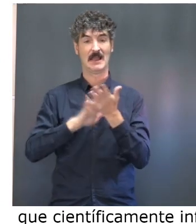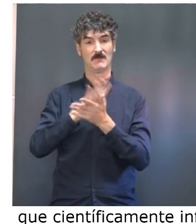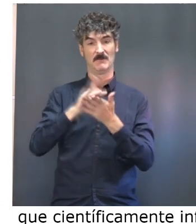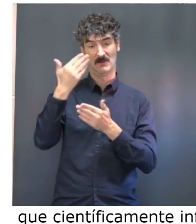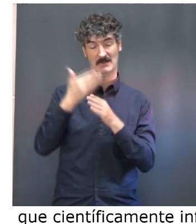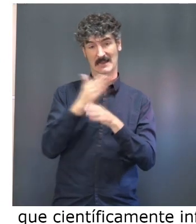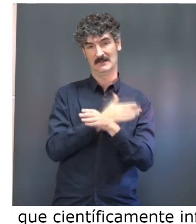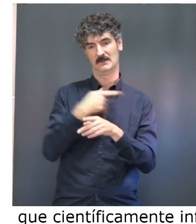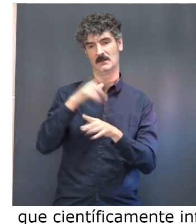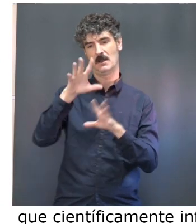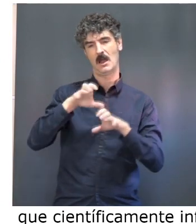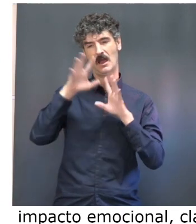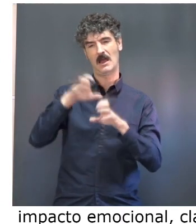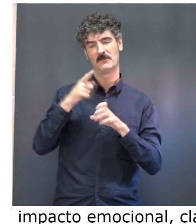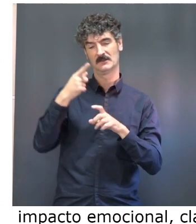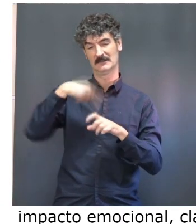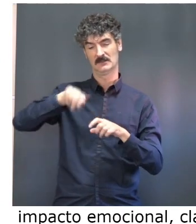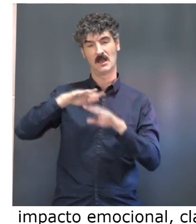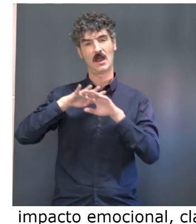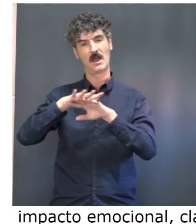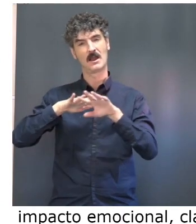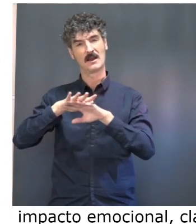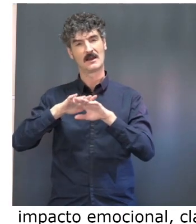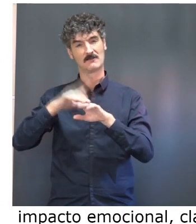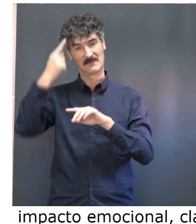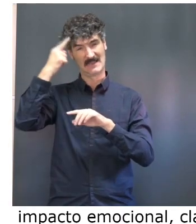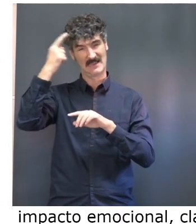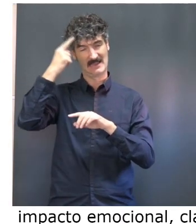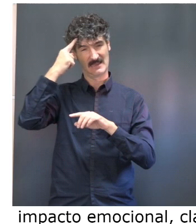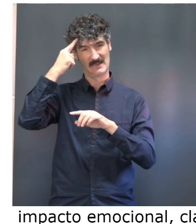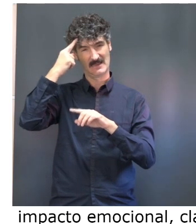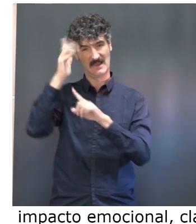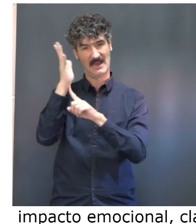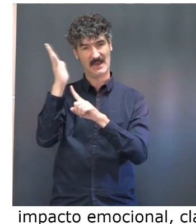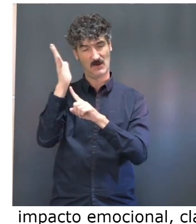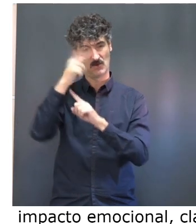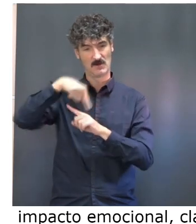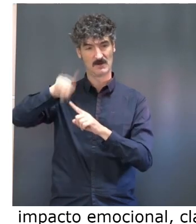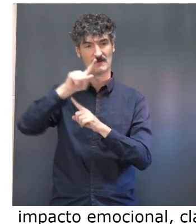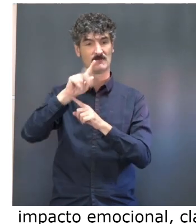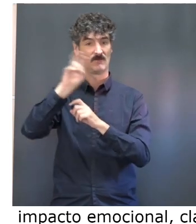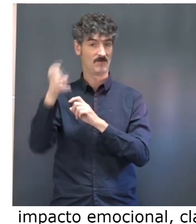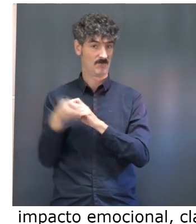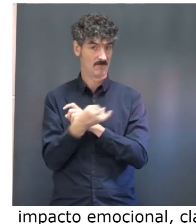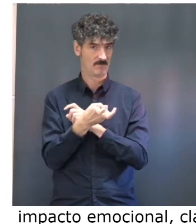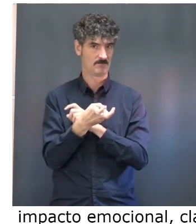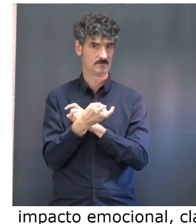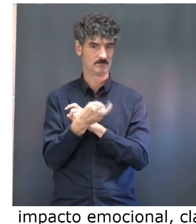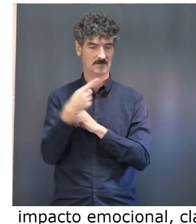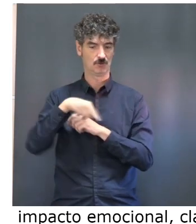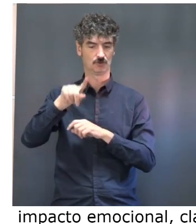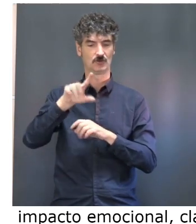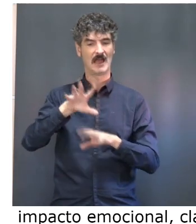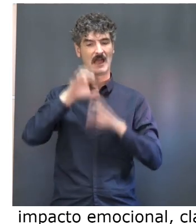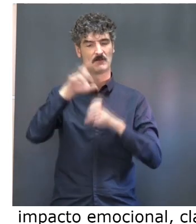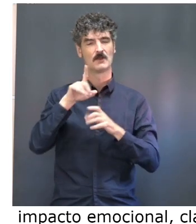aprender, tu red neuronal se influye por muchos elementos. Para poder aprender tienes que tener un